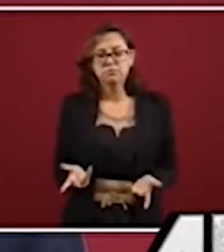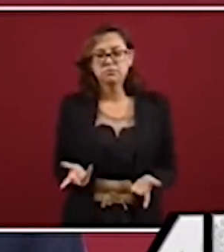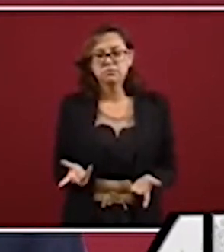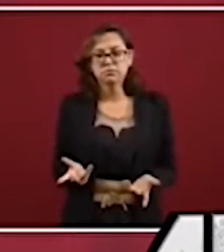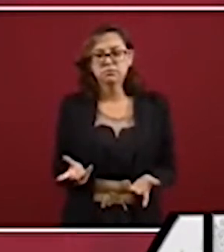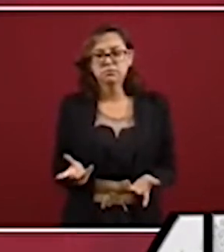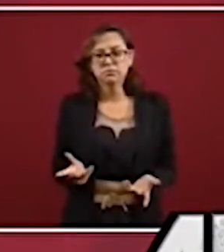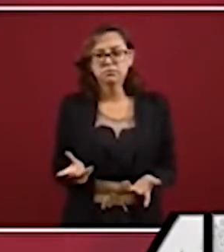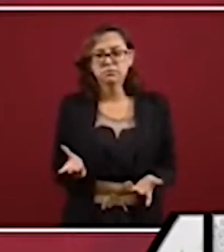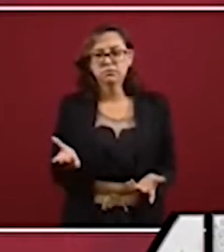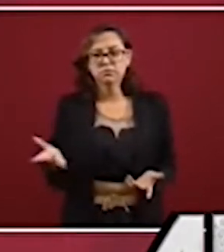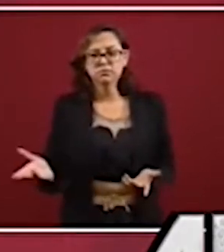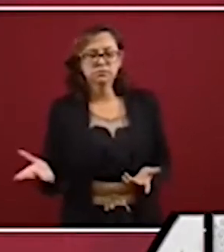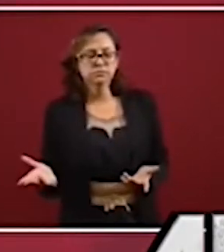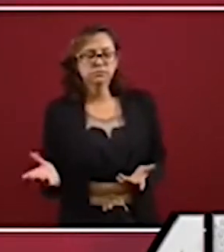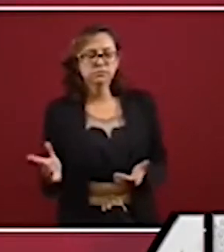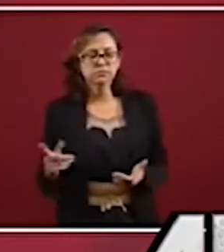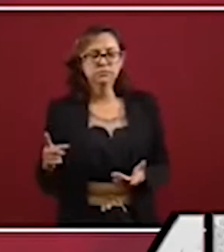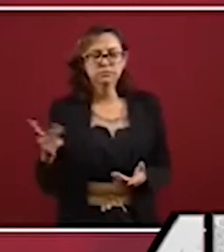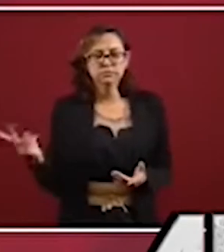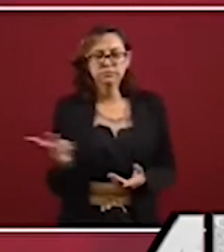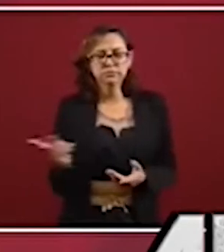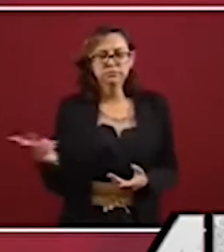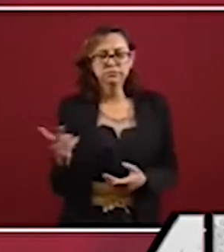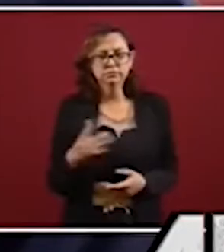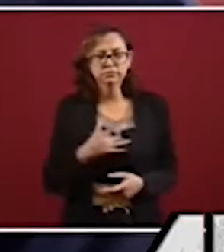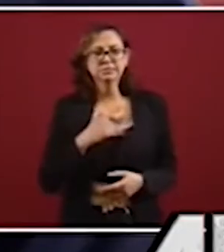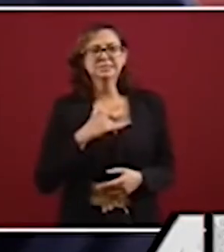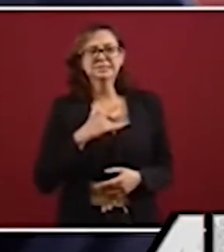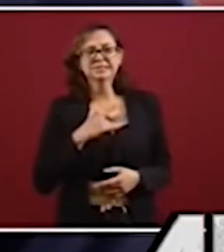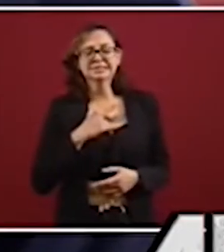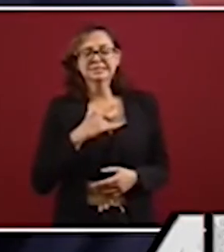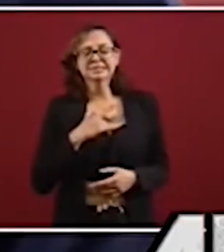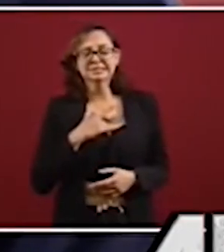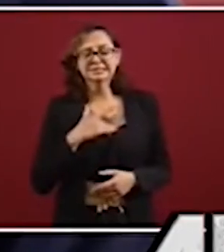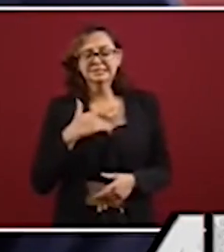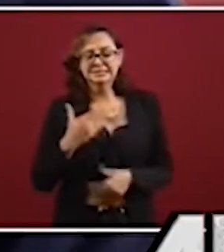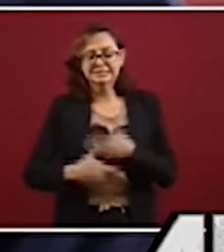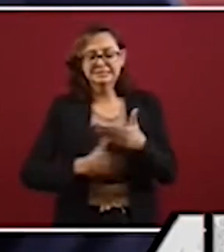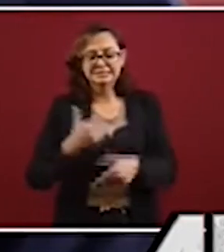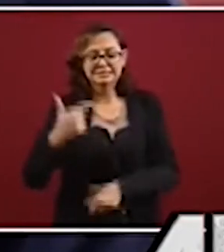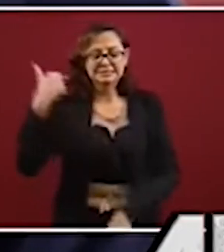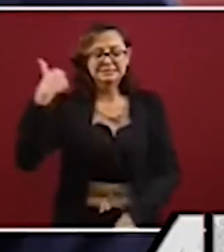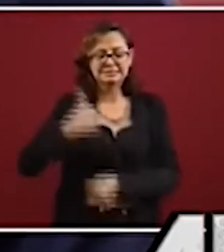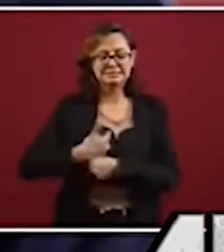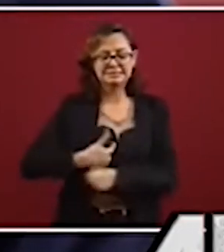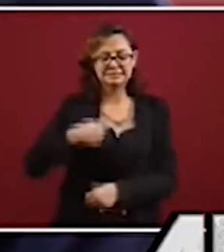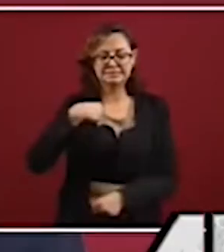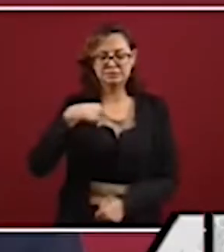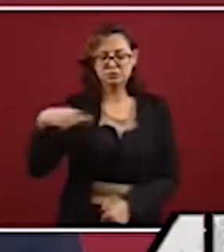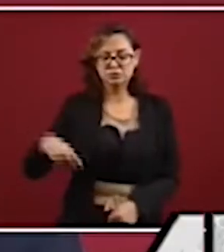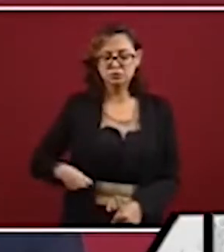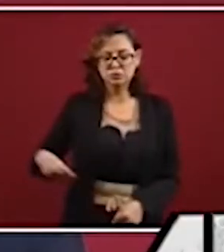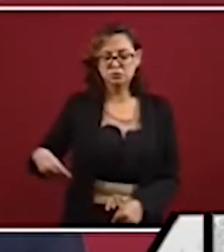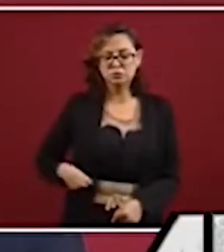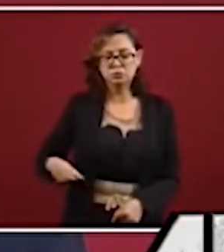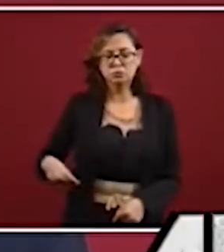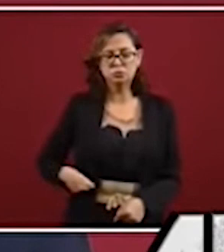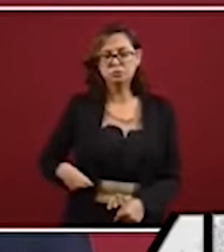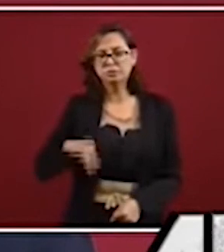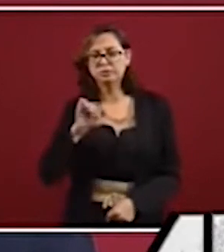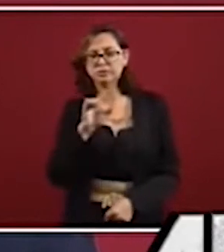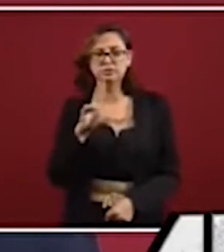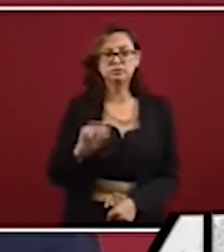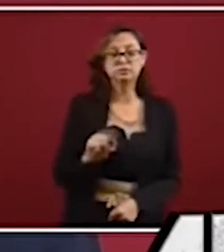van a resultar culpables, si se van a consignar esas denuncias al